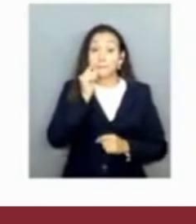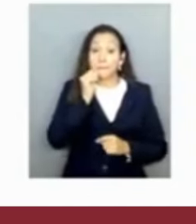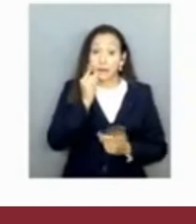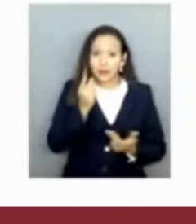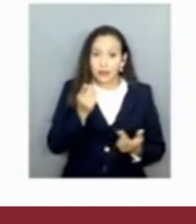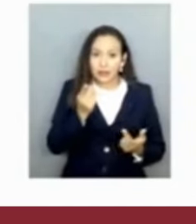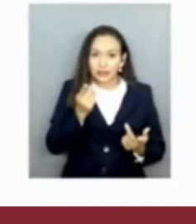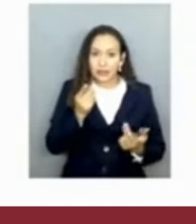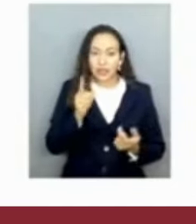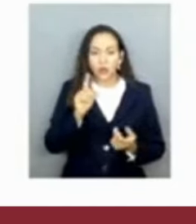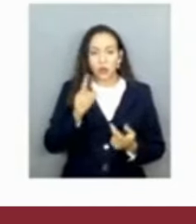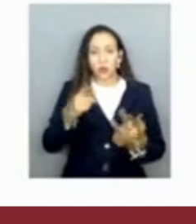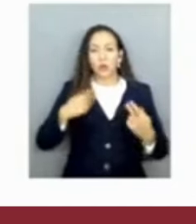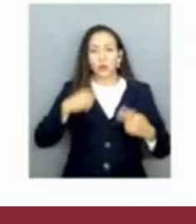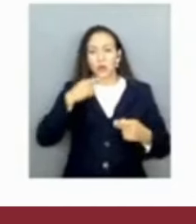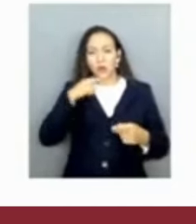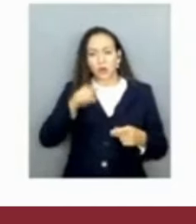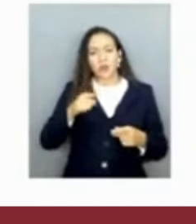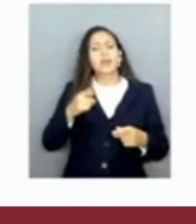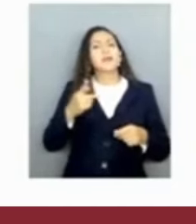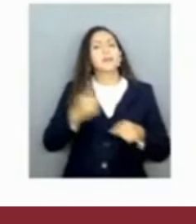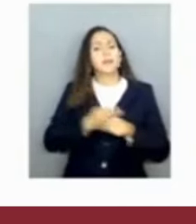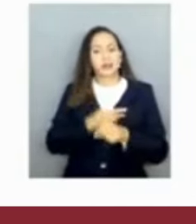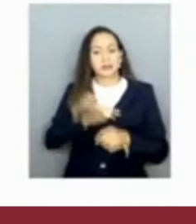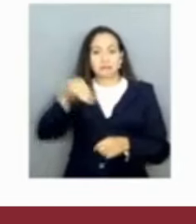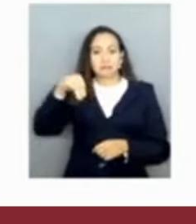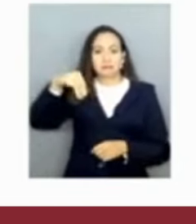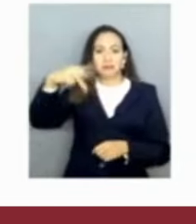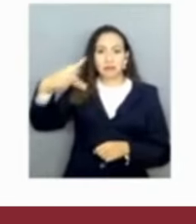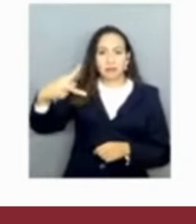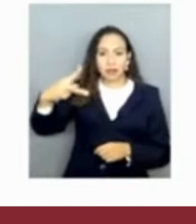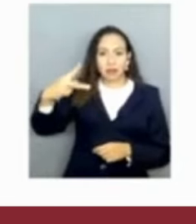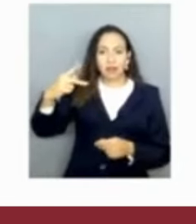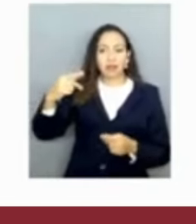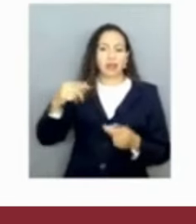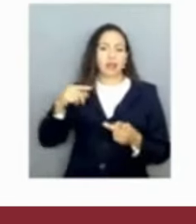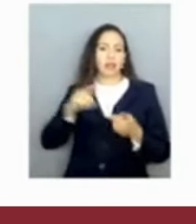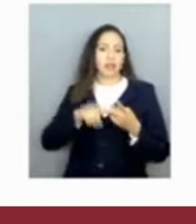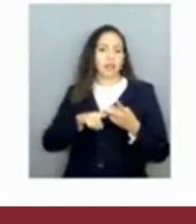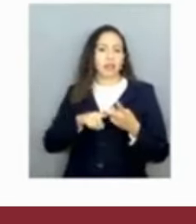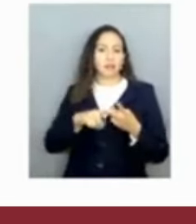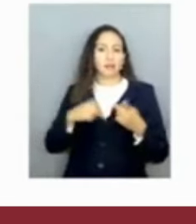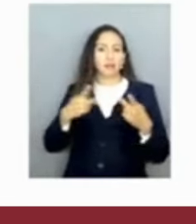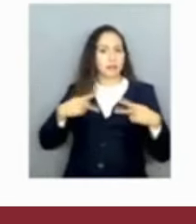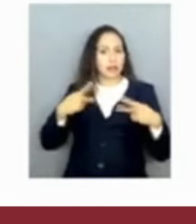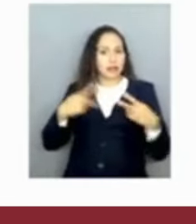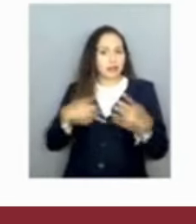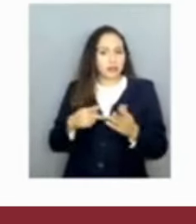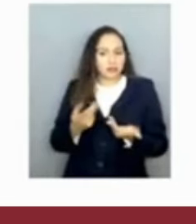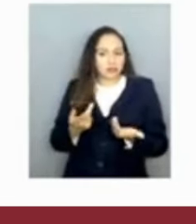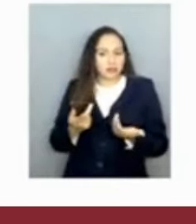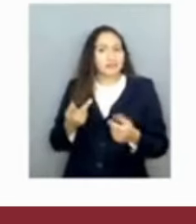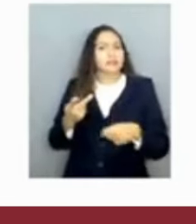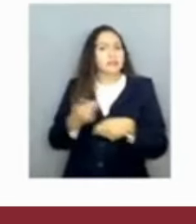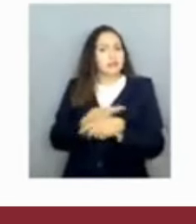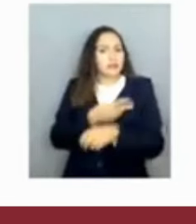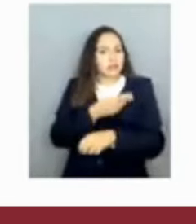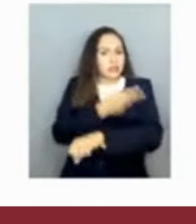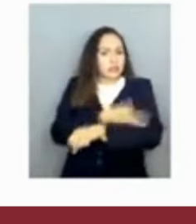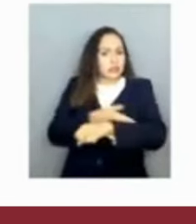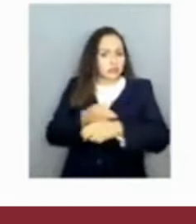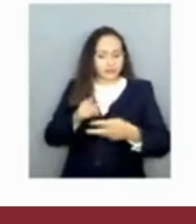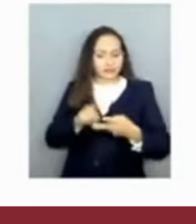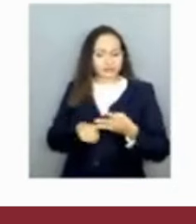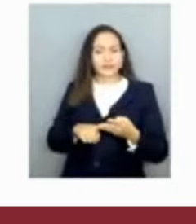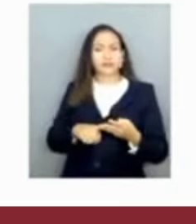disposiciones legales Sin embargo a pesar de que el cierre de sesiones no será oficial hasta la próxima semana los